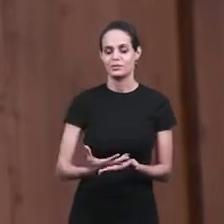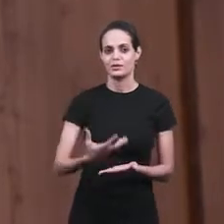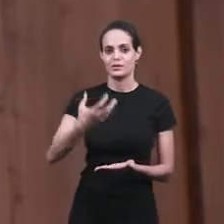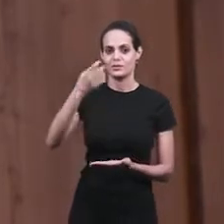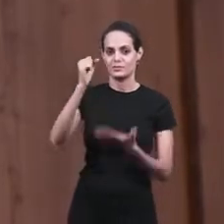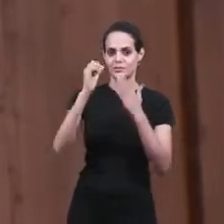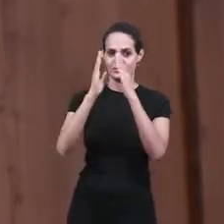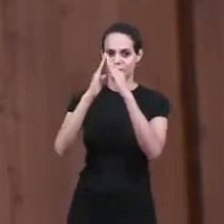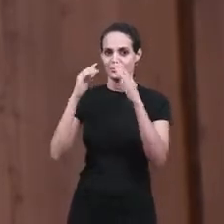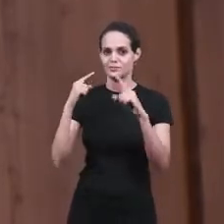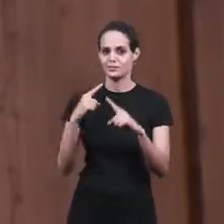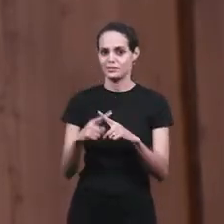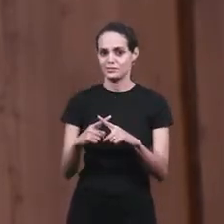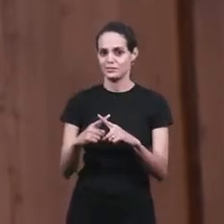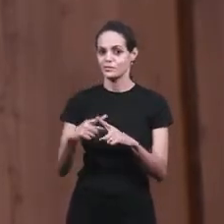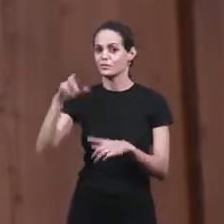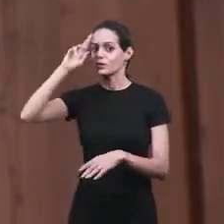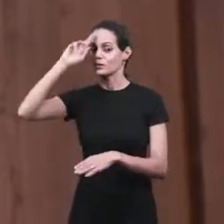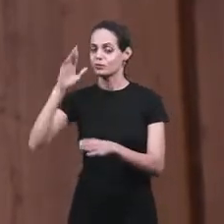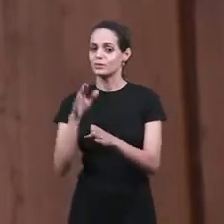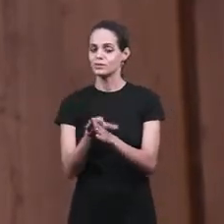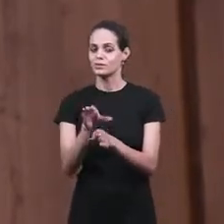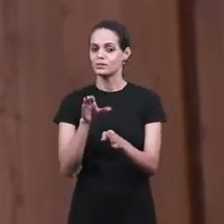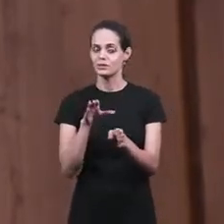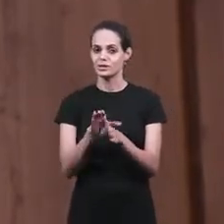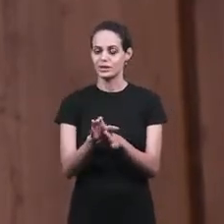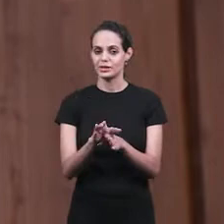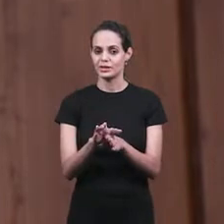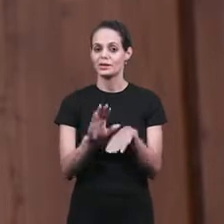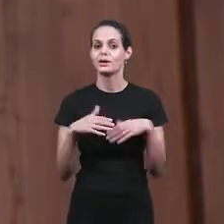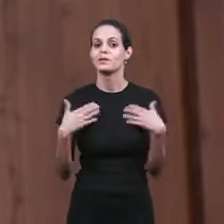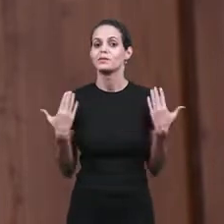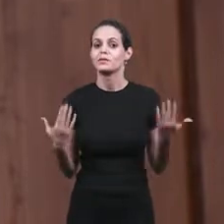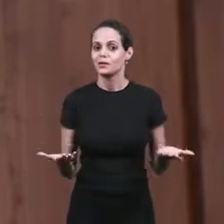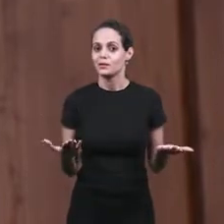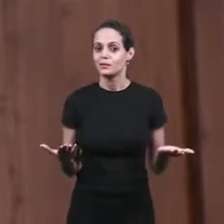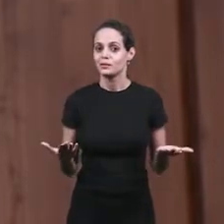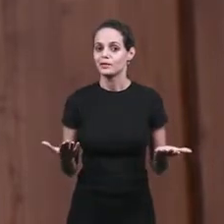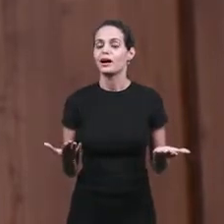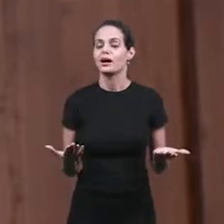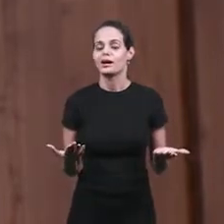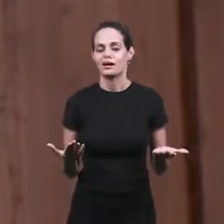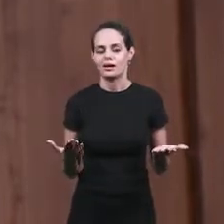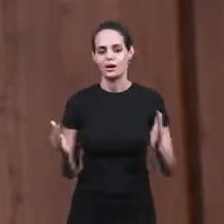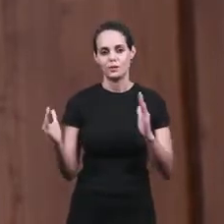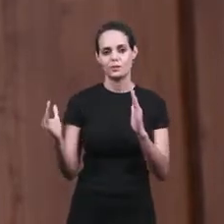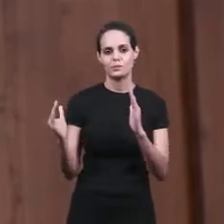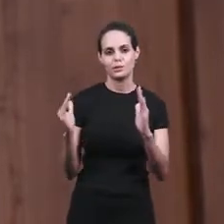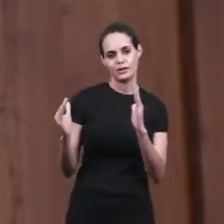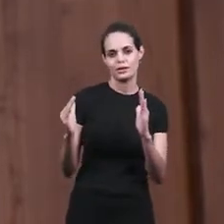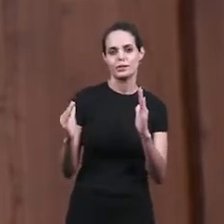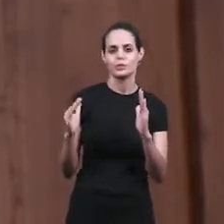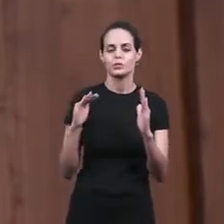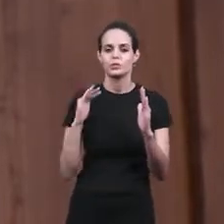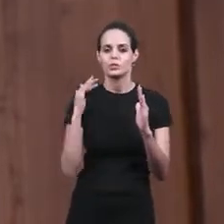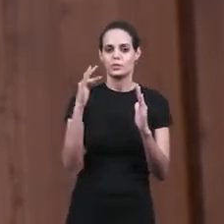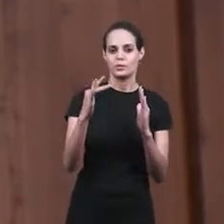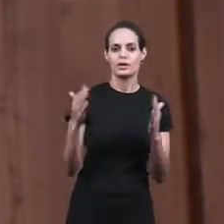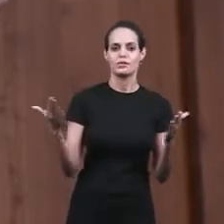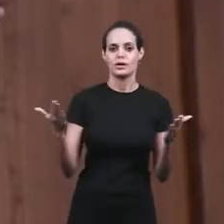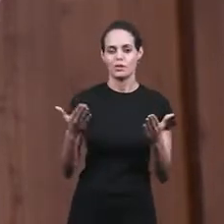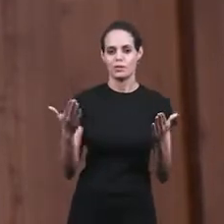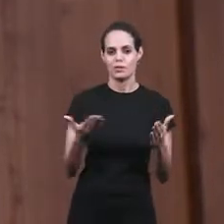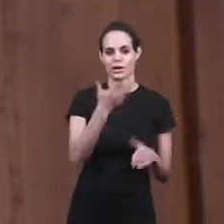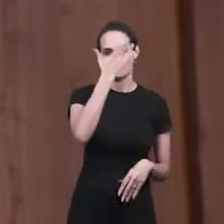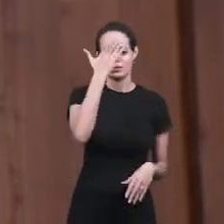iglesia. El consejo del Señor para nosotros es este. Para este tiempo del breve,